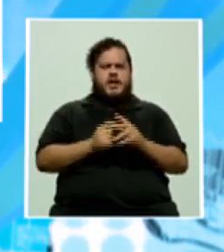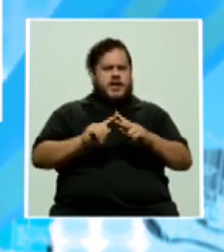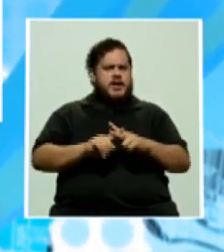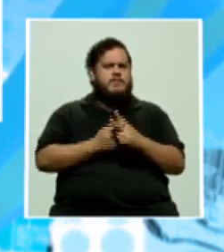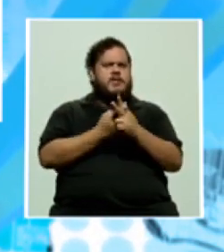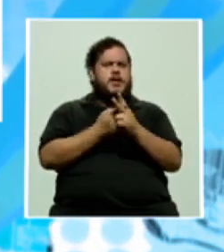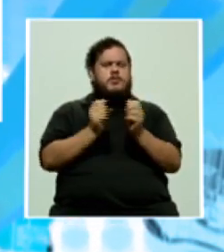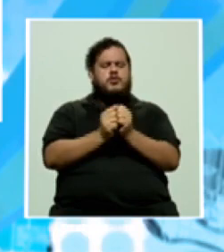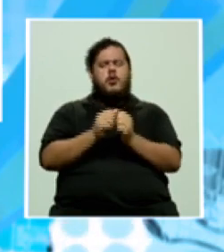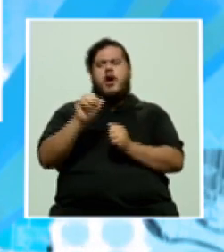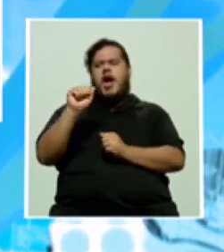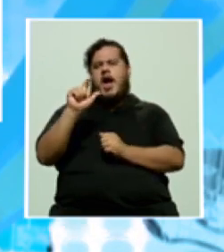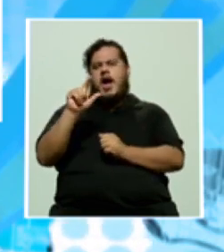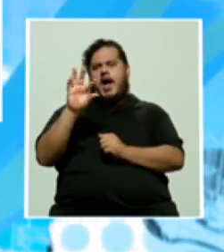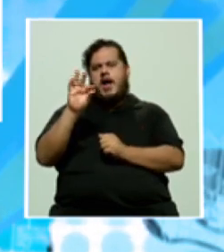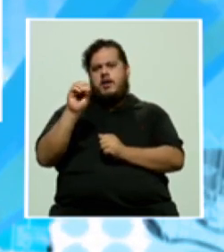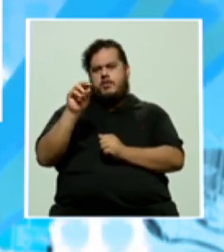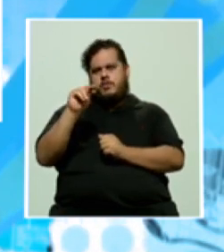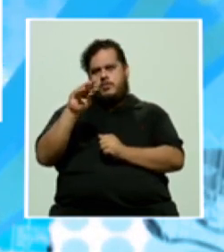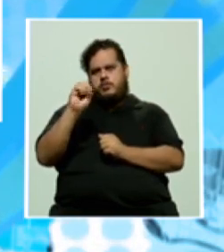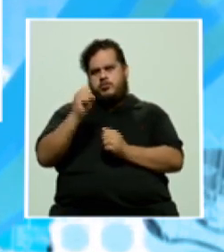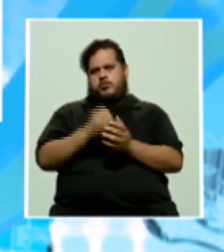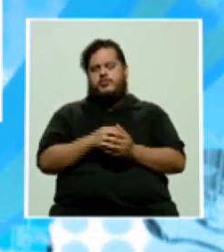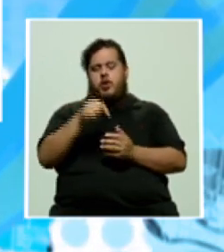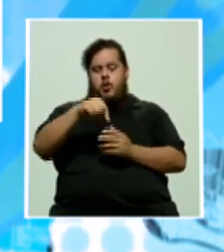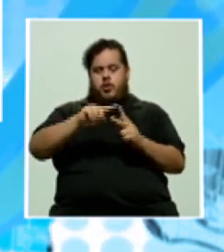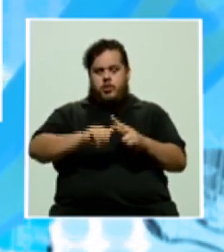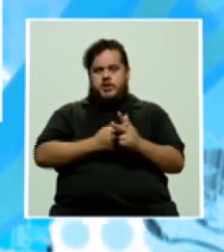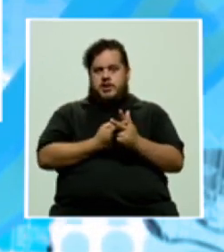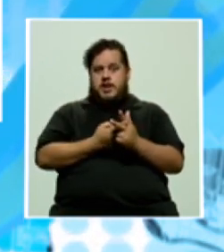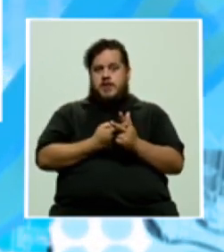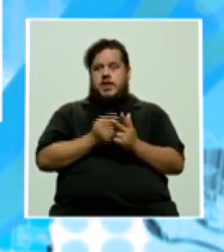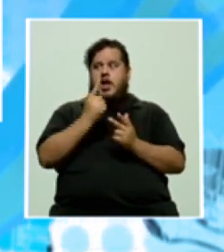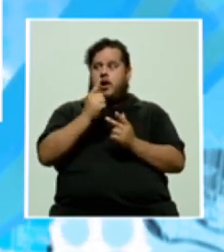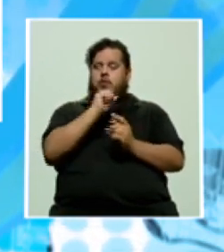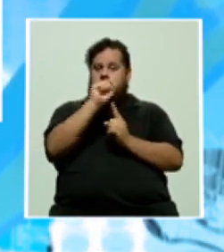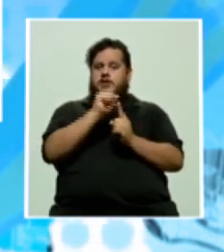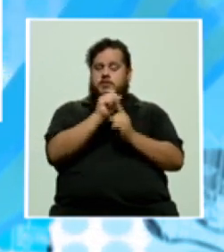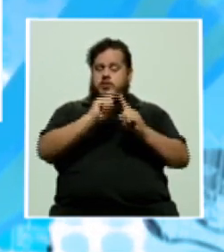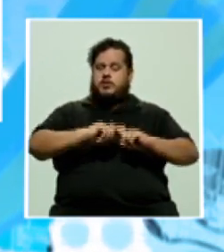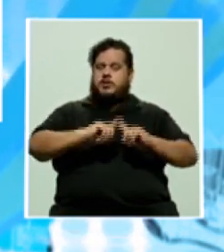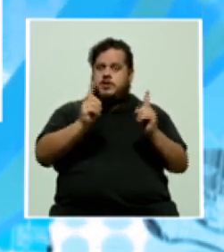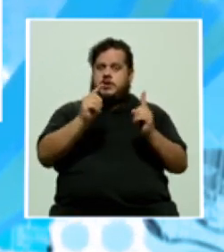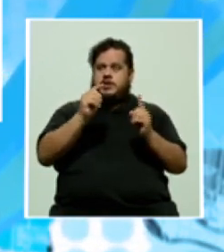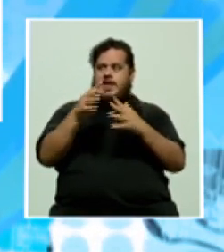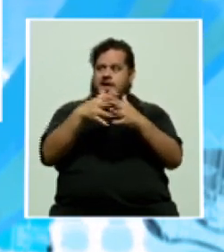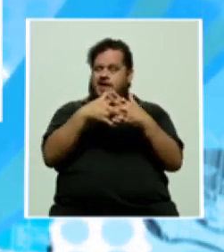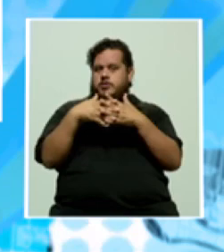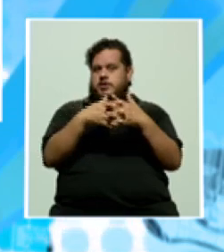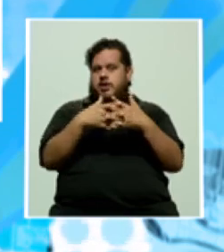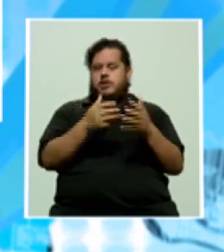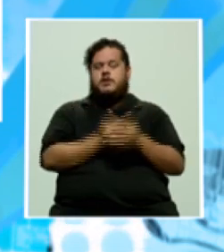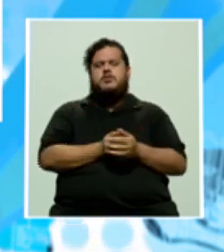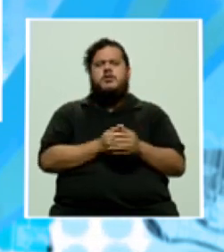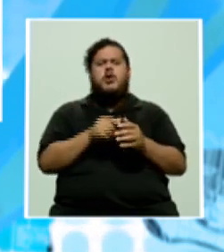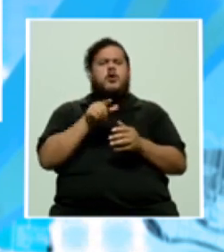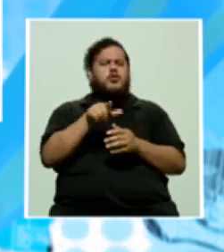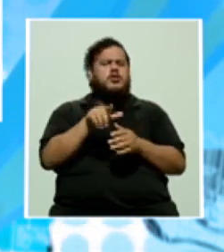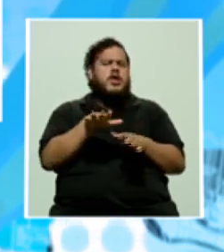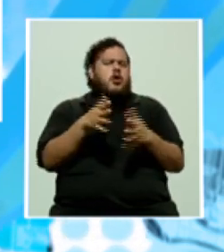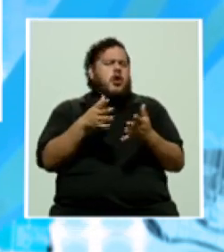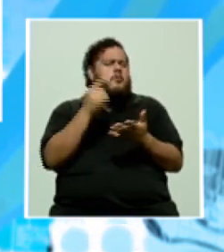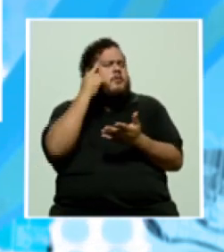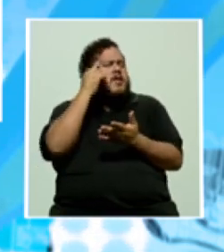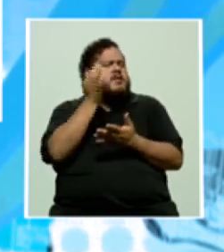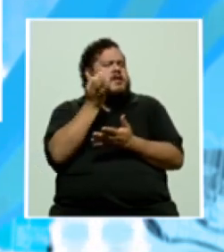con Alfonso. Hoy comienza una era distinta en los Estados Unidos. ¿Cómo anticipás que será esta